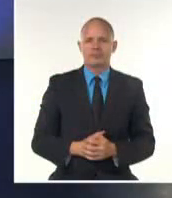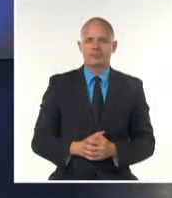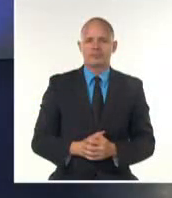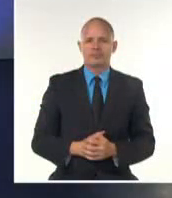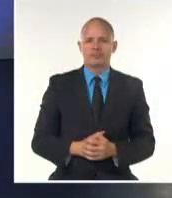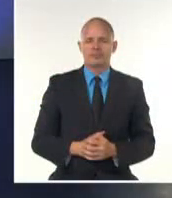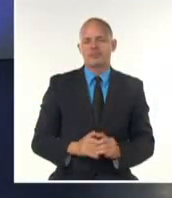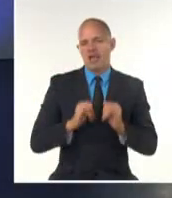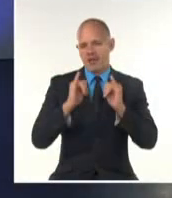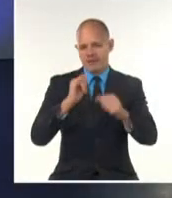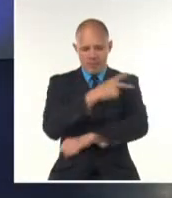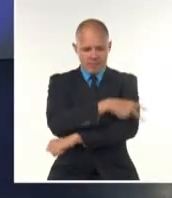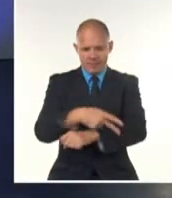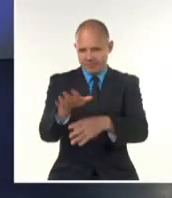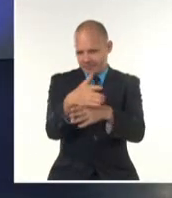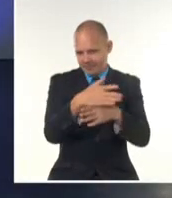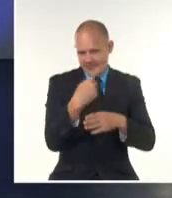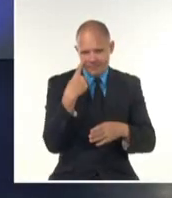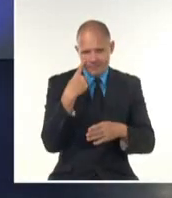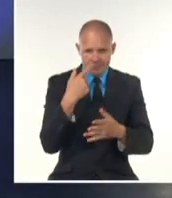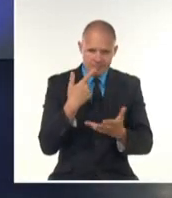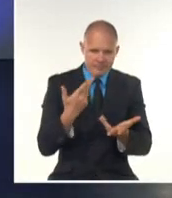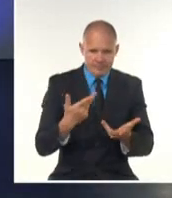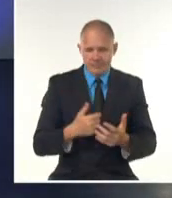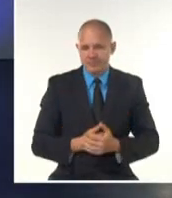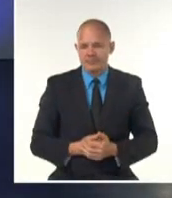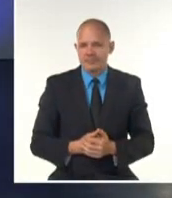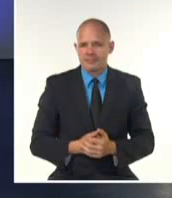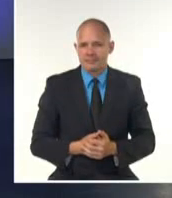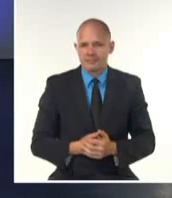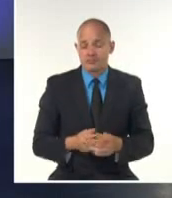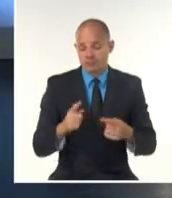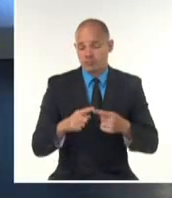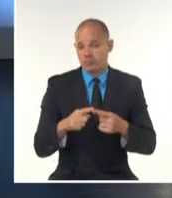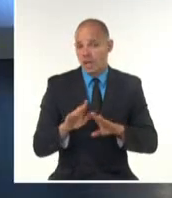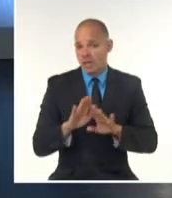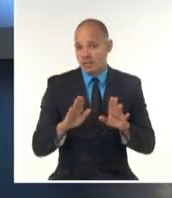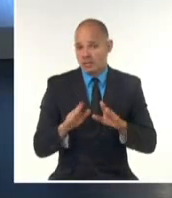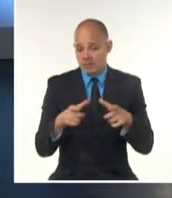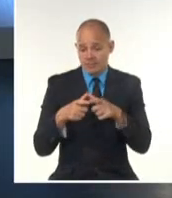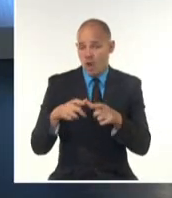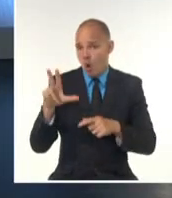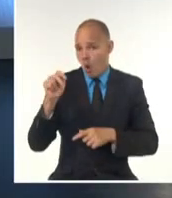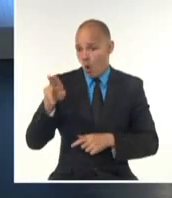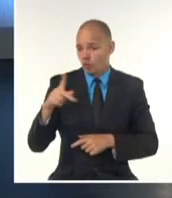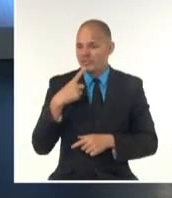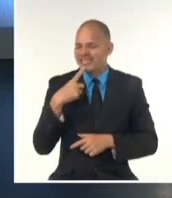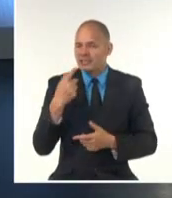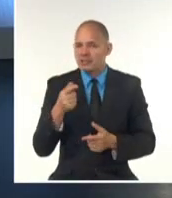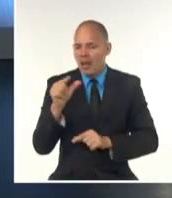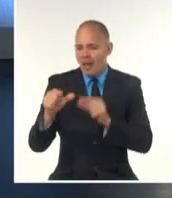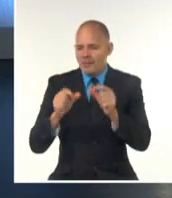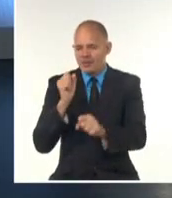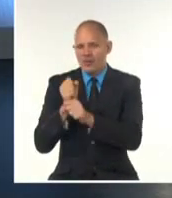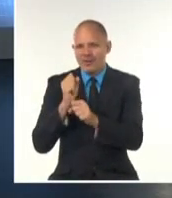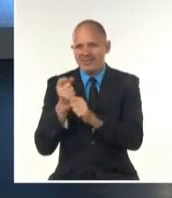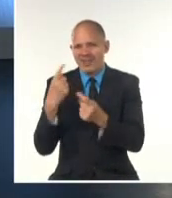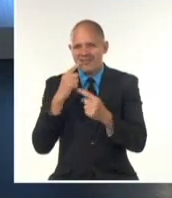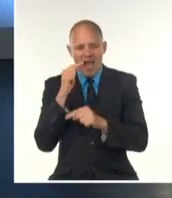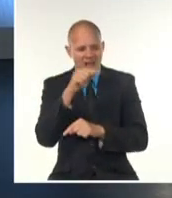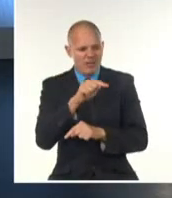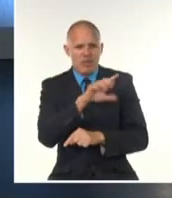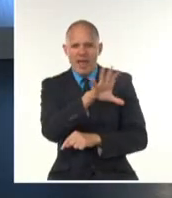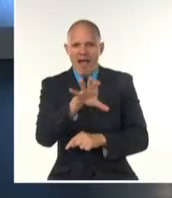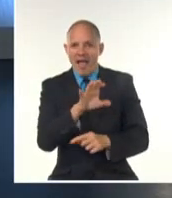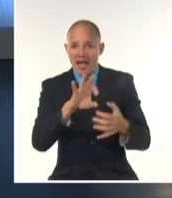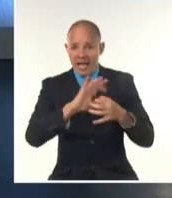Hacemos un balance de lo acontecido más allá de las fronteras cubanas. La Organización de las Naciones Unidas anunció este miércoles la suspensión de sus operaciones nocturnas, al menos durante